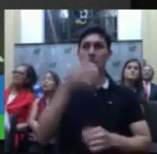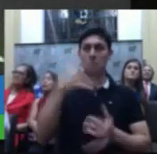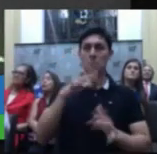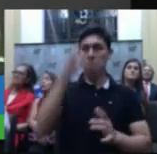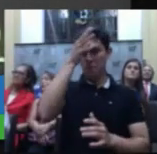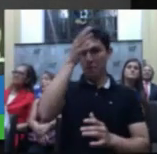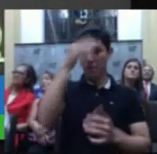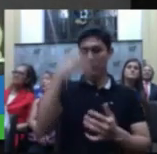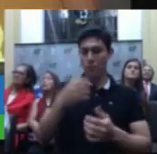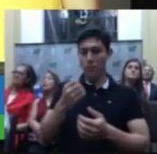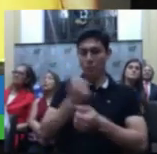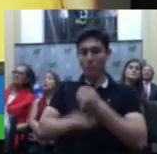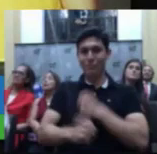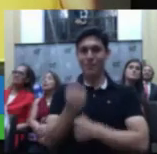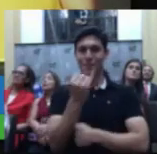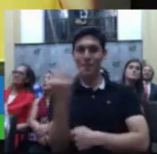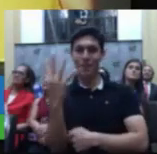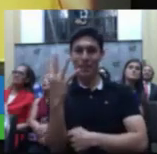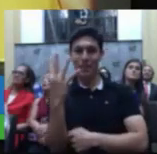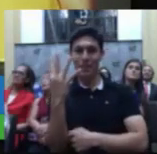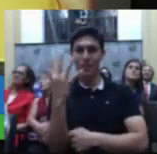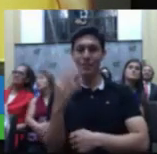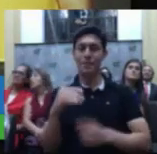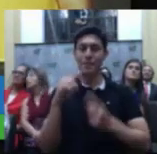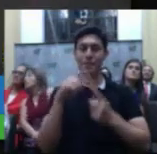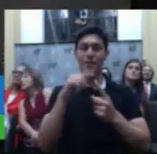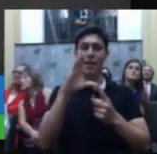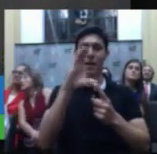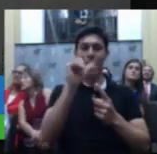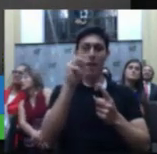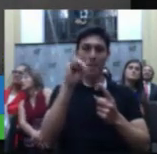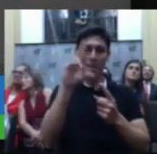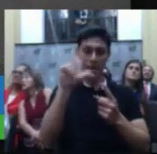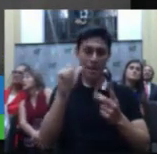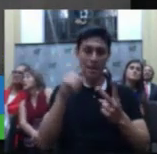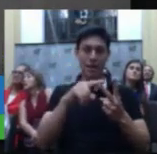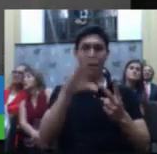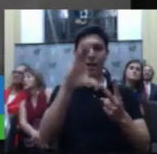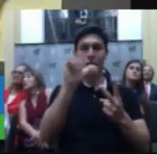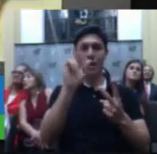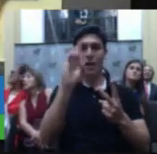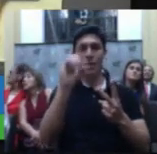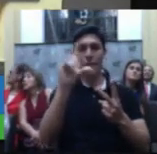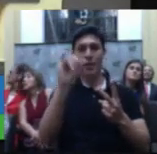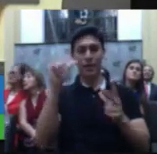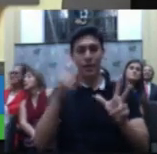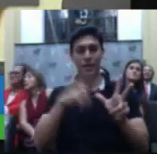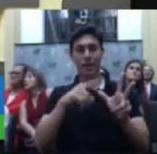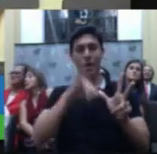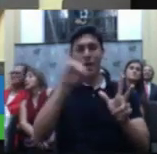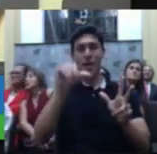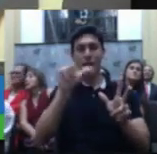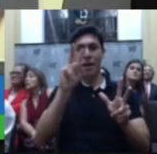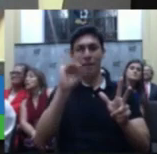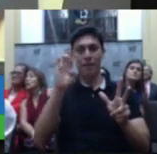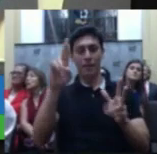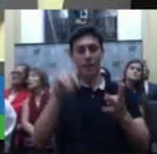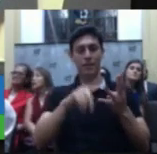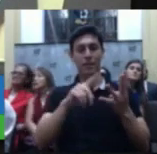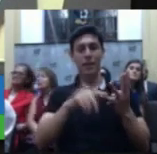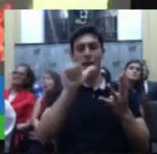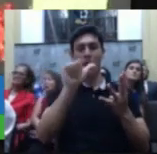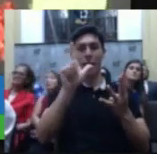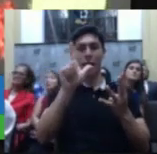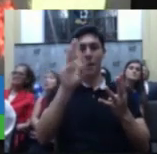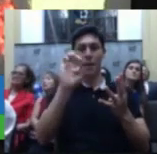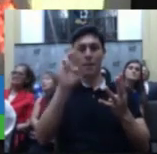hijos, Camila, Carolina, Javier Alonso y Alberto, este último congresista de la República